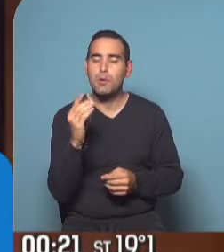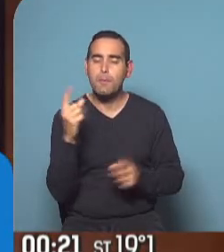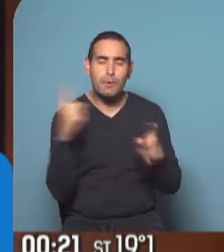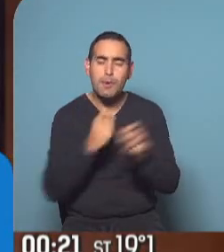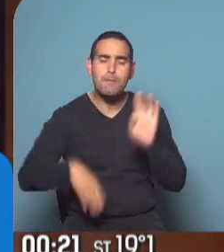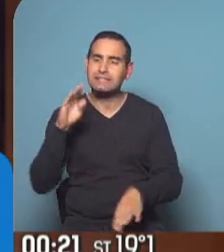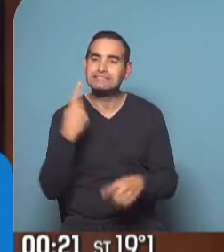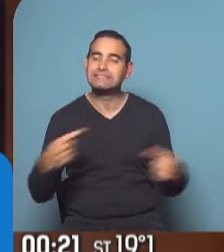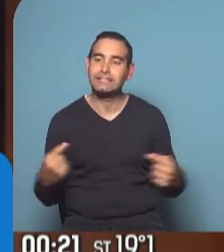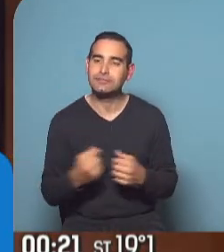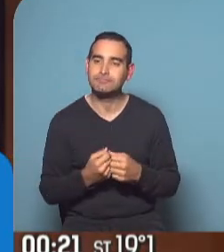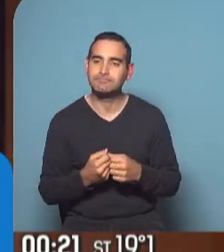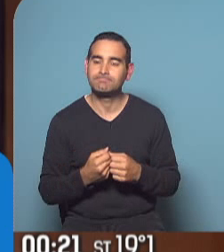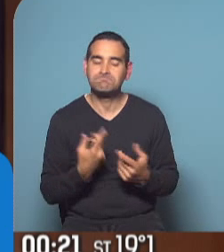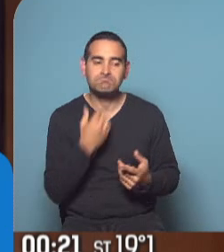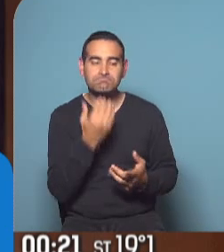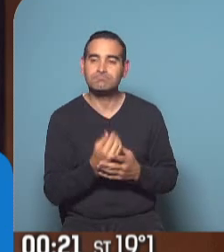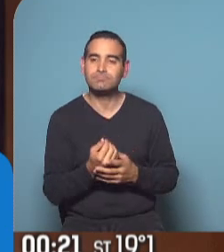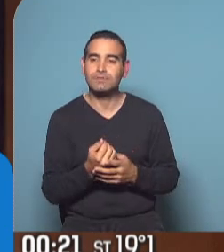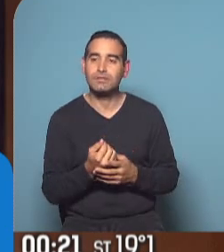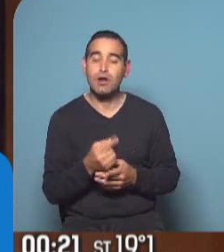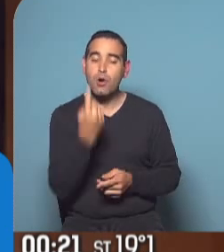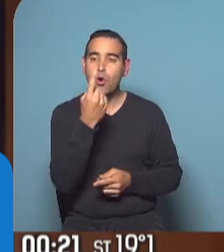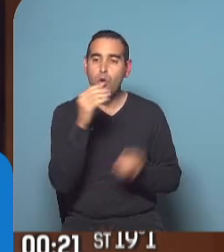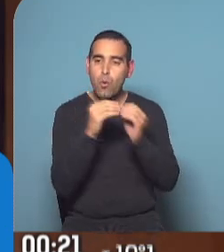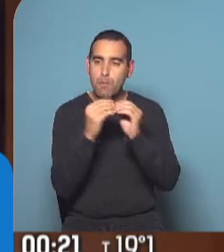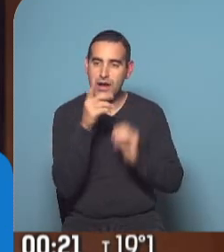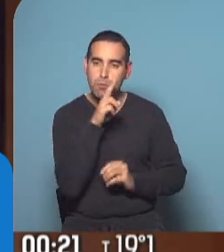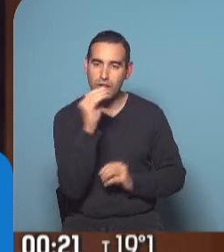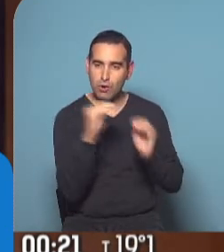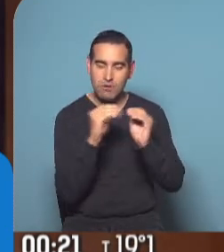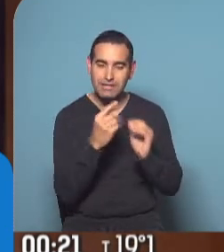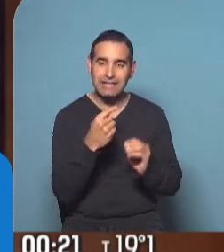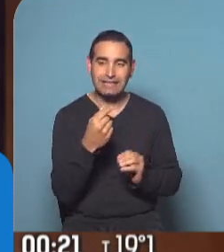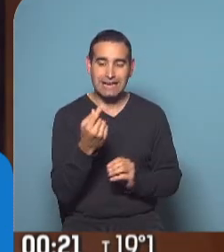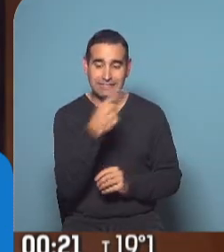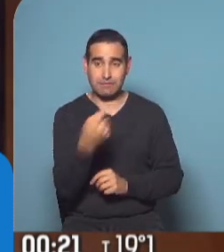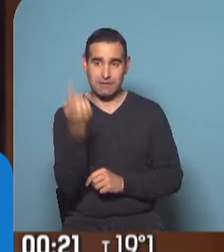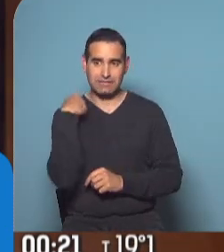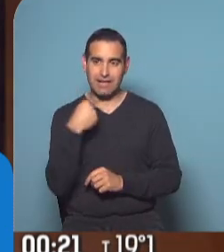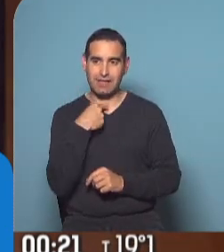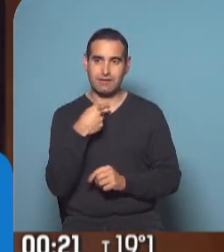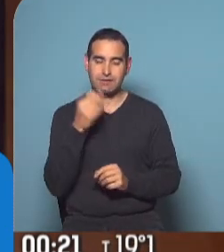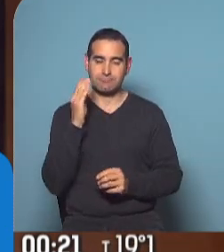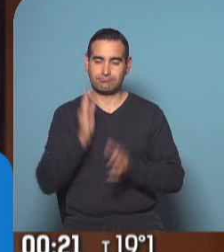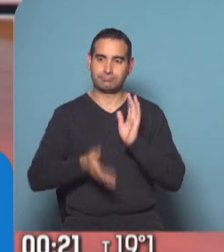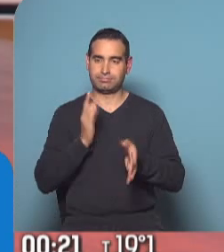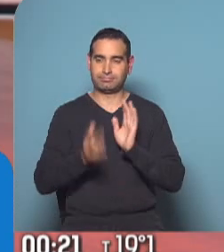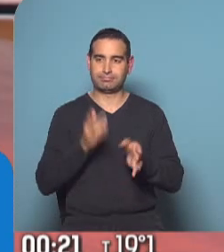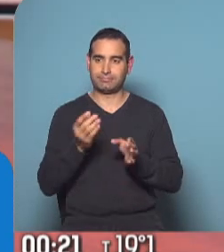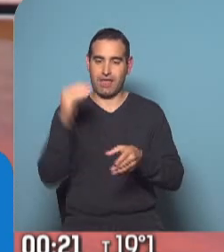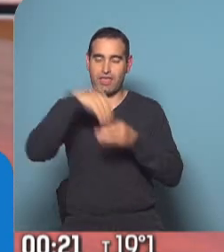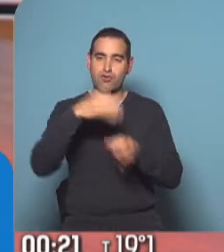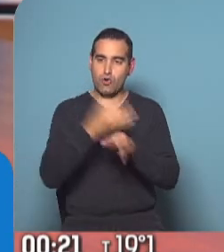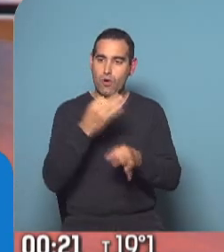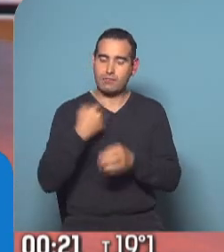que más le duele si no no sé es que una compañera de ellos se quiso suicidarse a la pasada por la violencia del aula por lo que